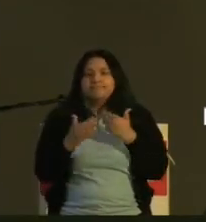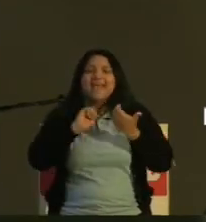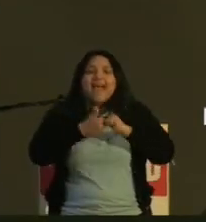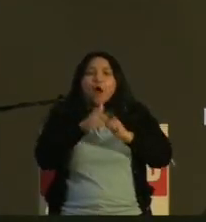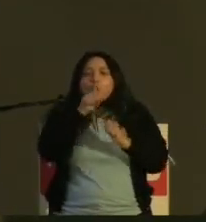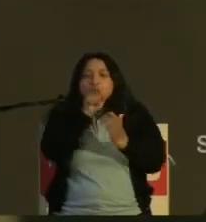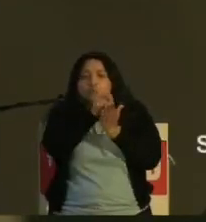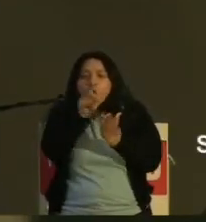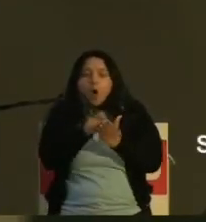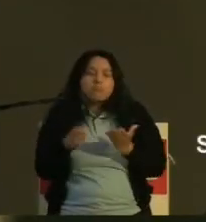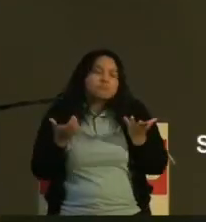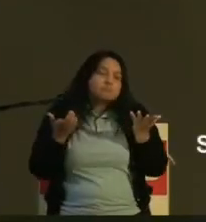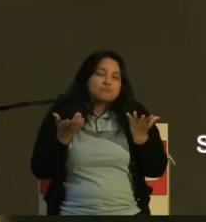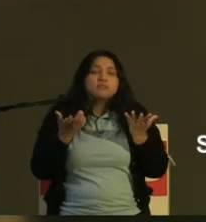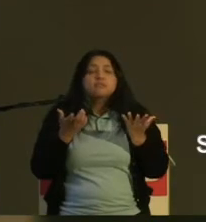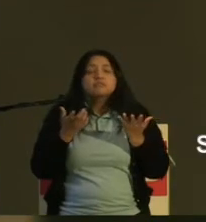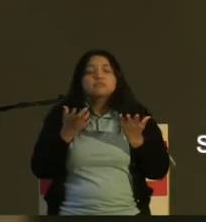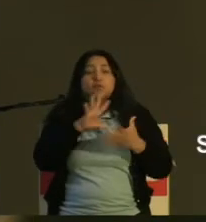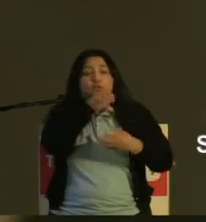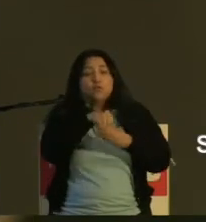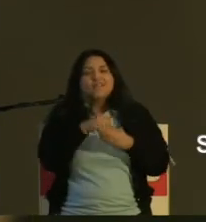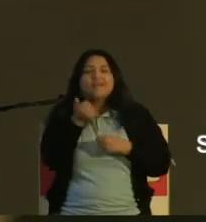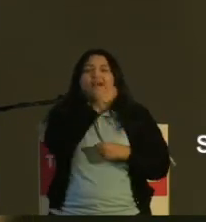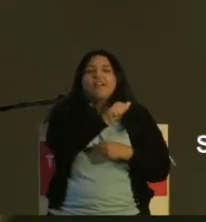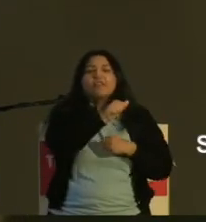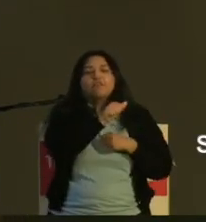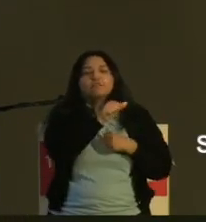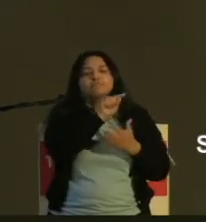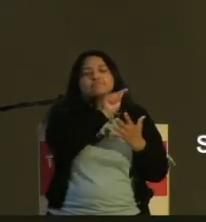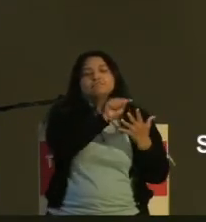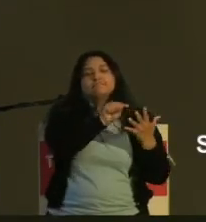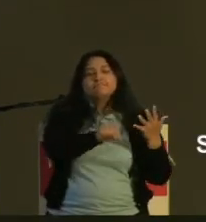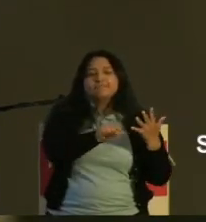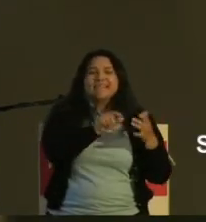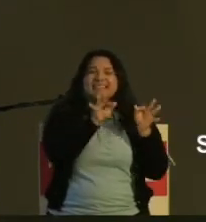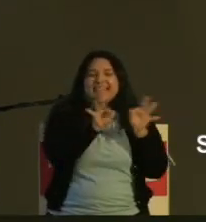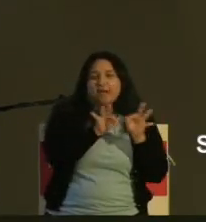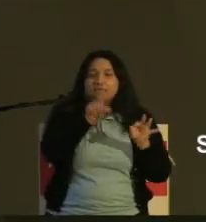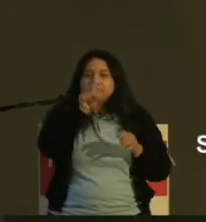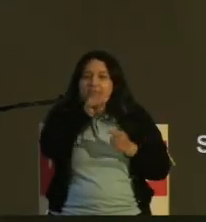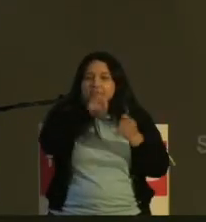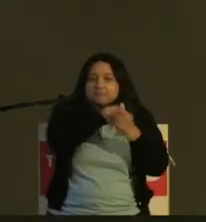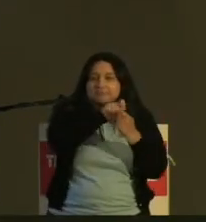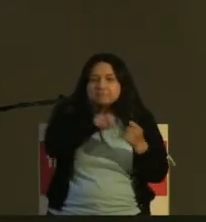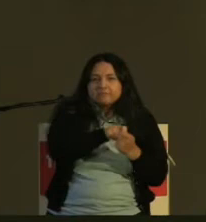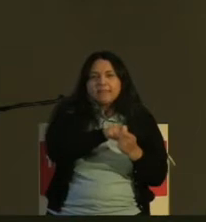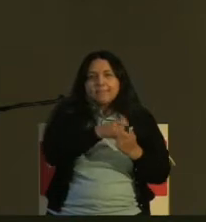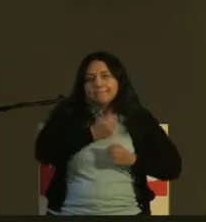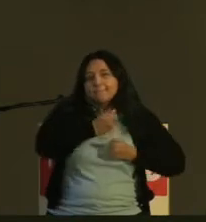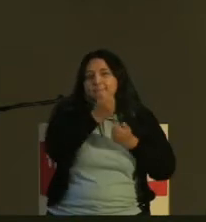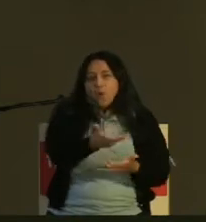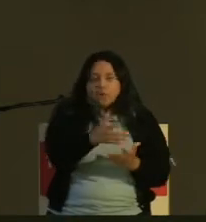Entonces, incluso esas ediciones que quieren ser así como muy puntillosas, ¿no? De poesía, ¿no? Que ponen